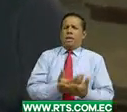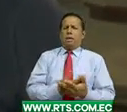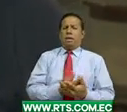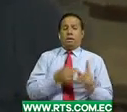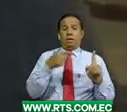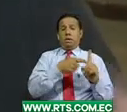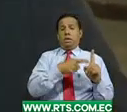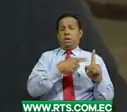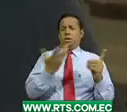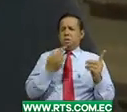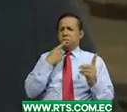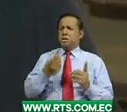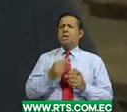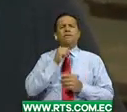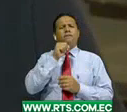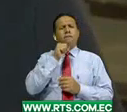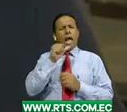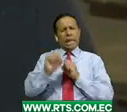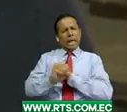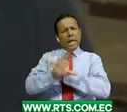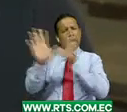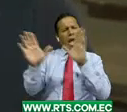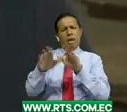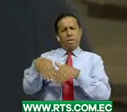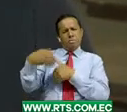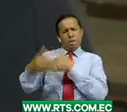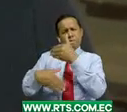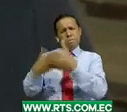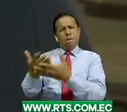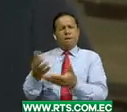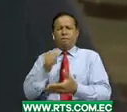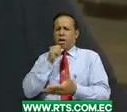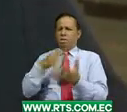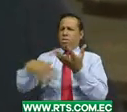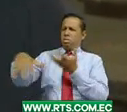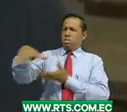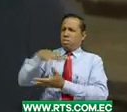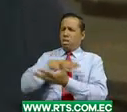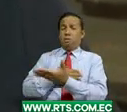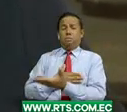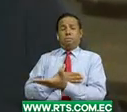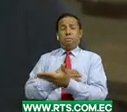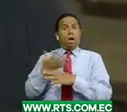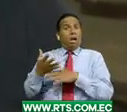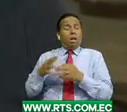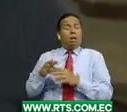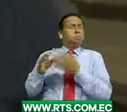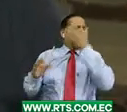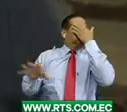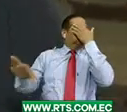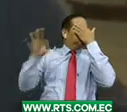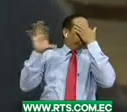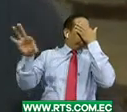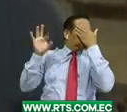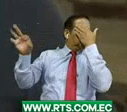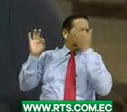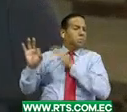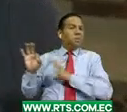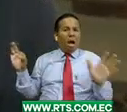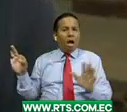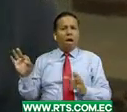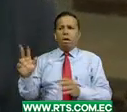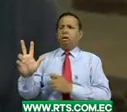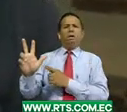Cristian Viteri, y además por descarte porque no hubo tal sorteo, se cogió a los tres jueces prácticamente diciendo que todos los demás